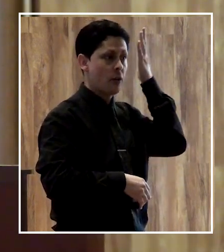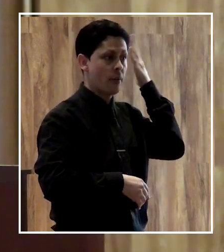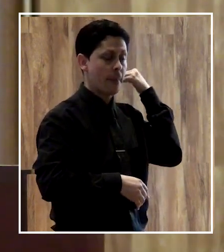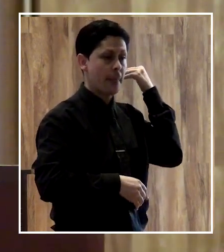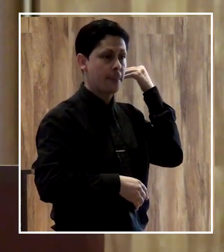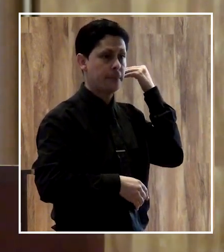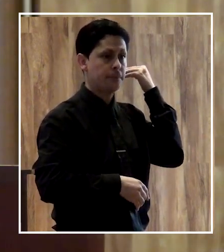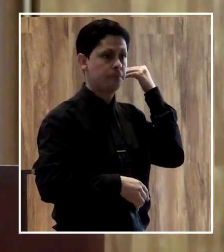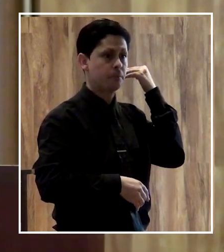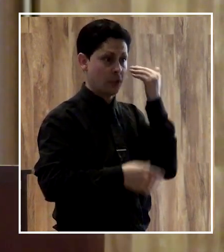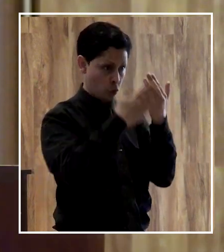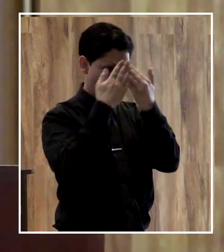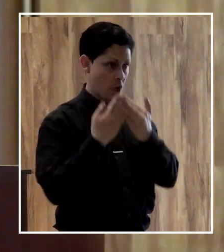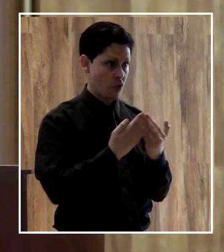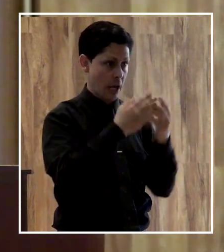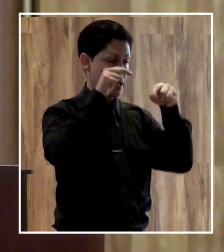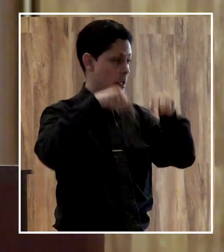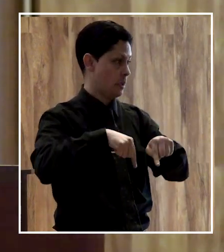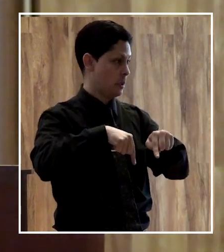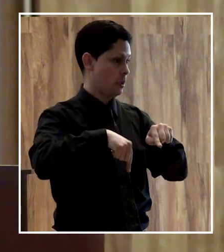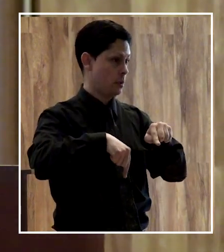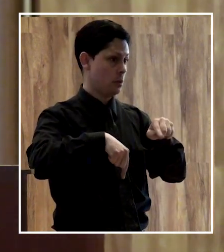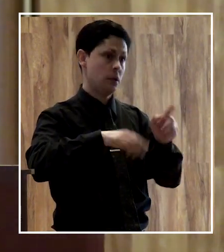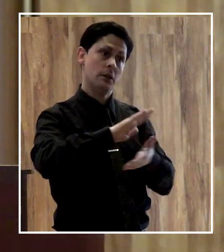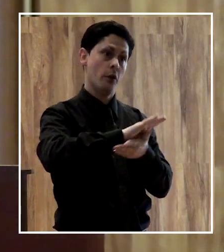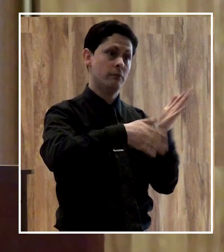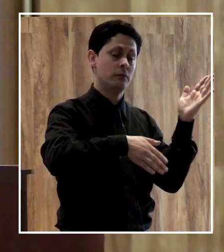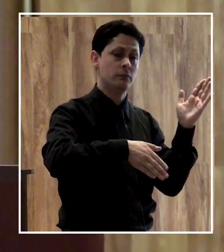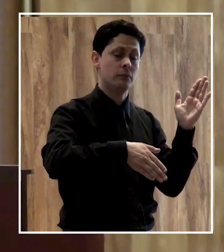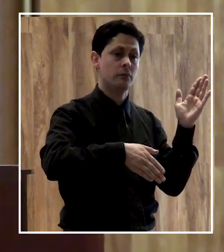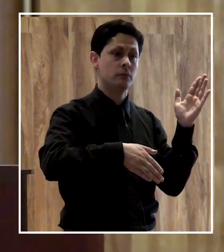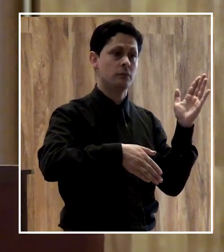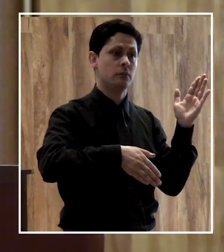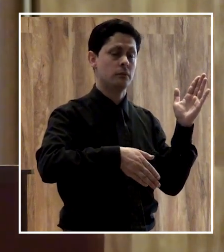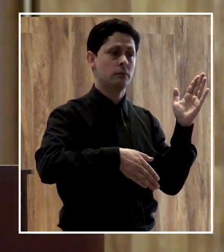vivos y que servían aquí en estas aulas.